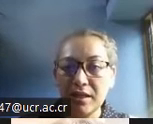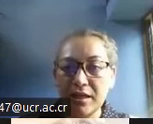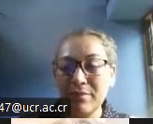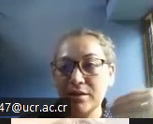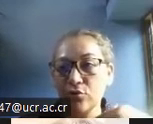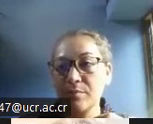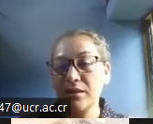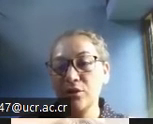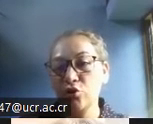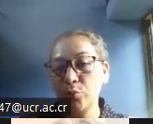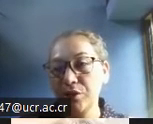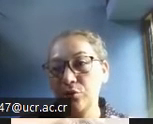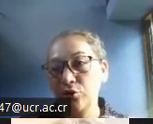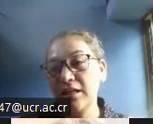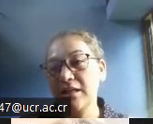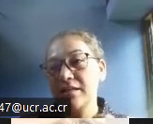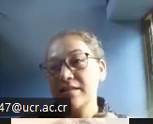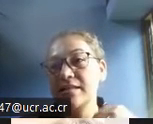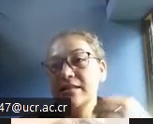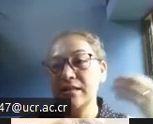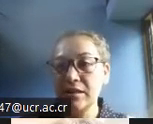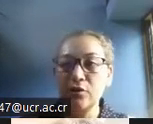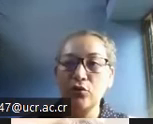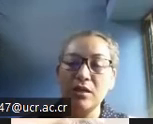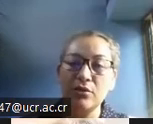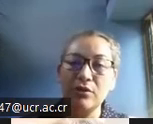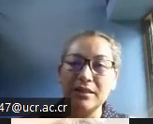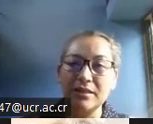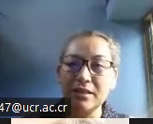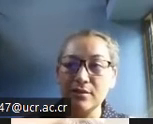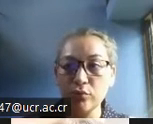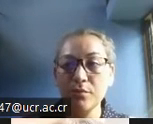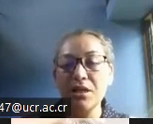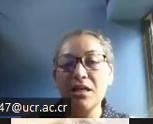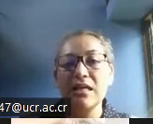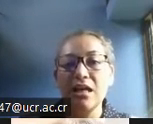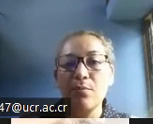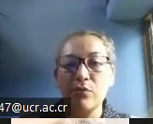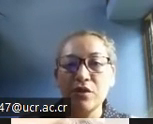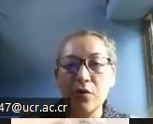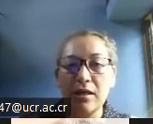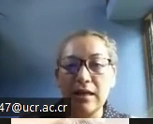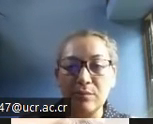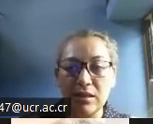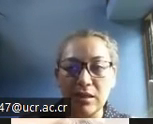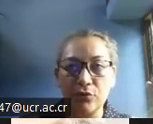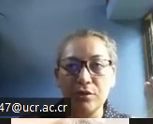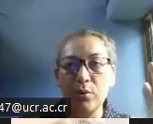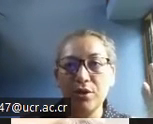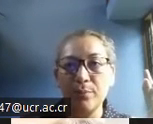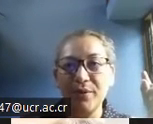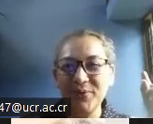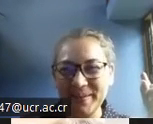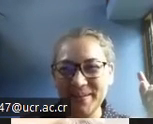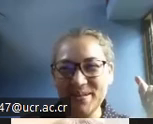Yo lo voy a dejar para que solamente yo lo pueda controlar, así que se van a quedar todos viendo la pantalla de Zoom y ahí vamos a ver el videito,